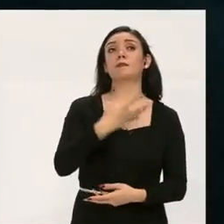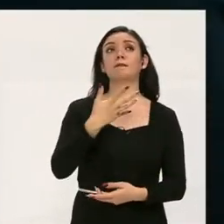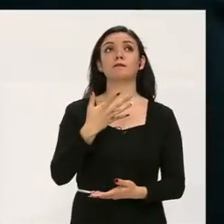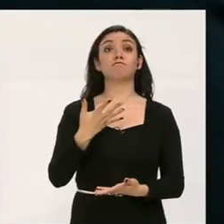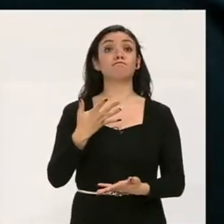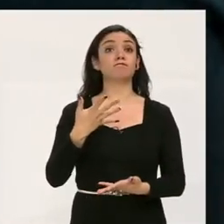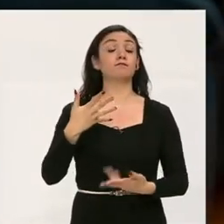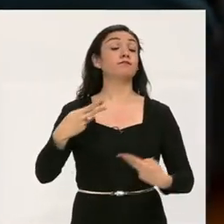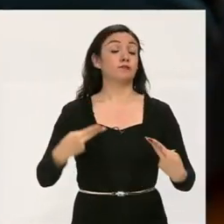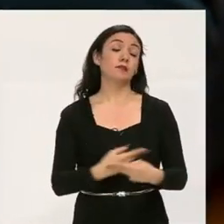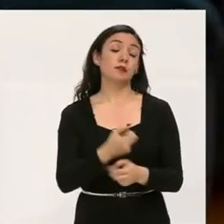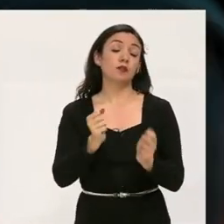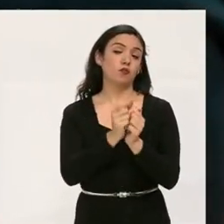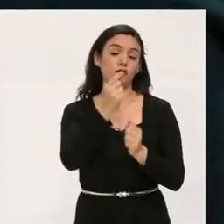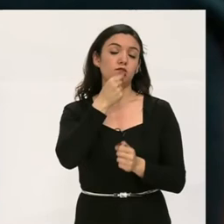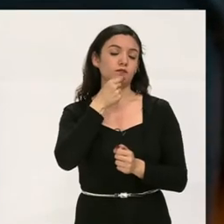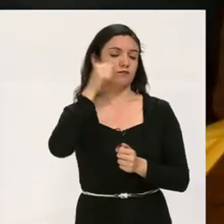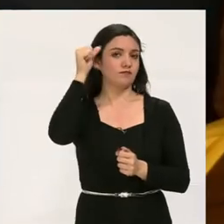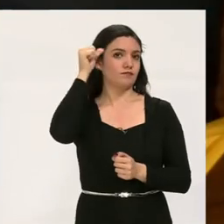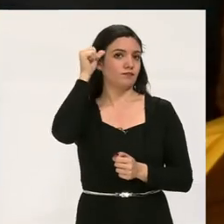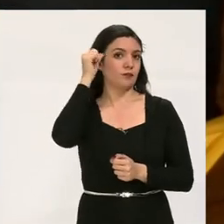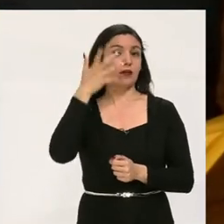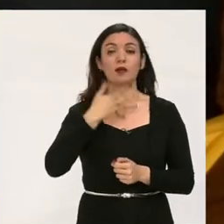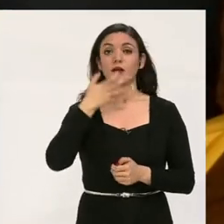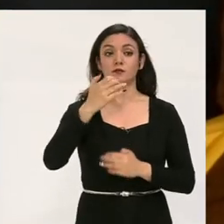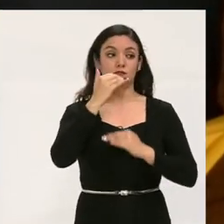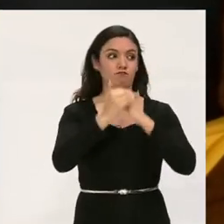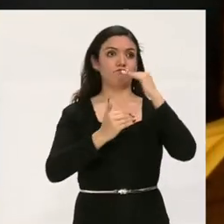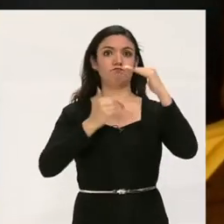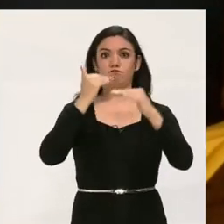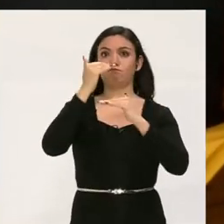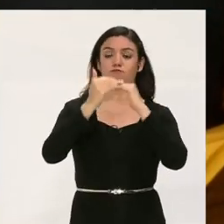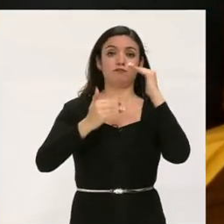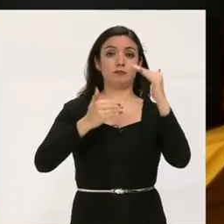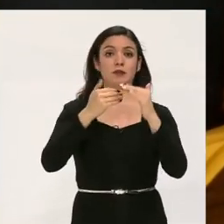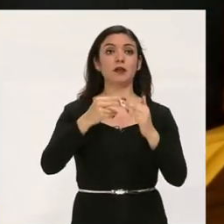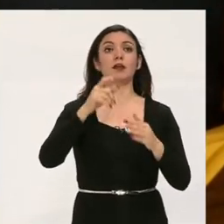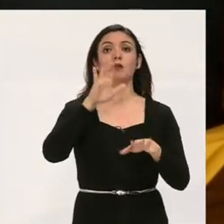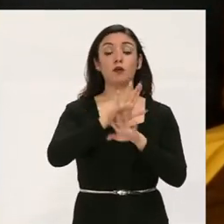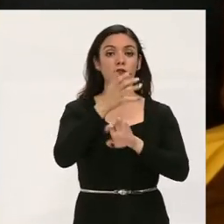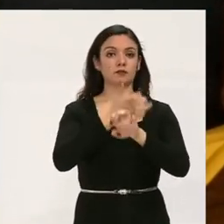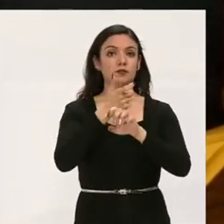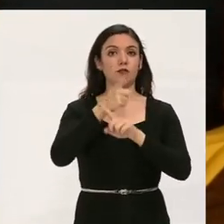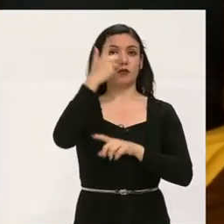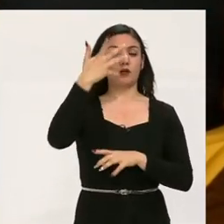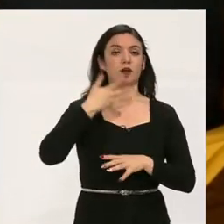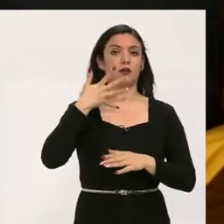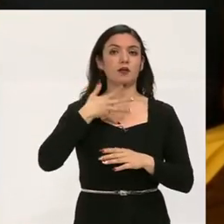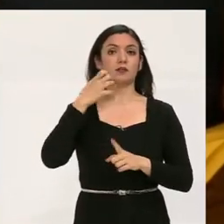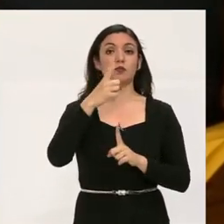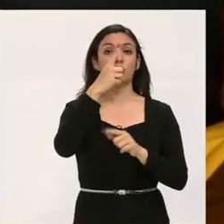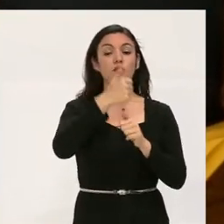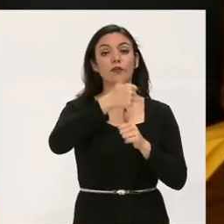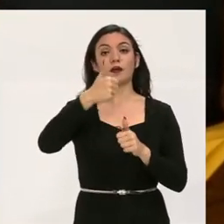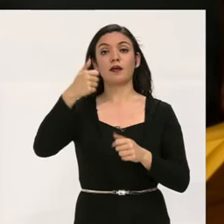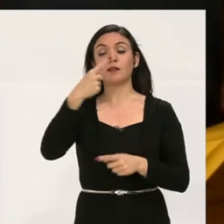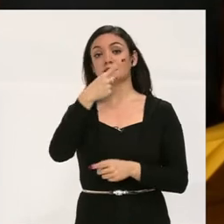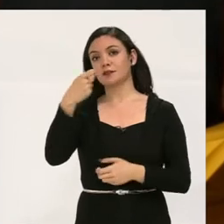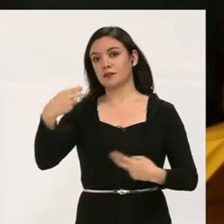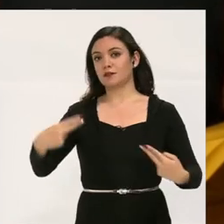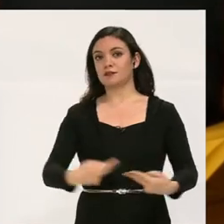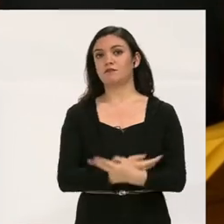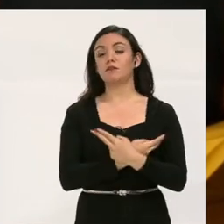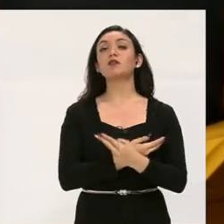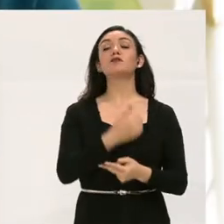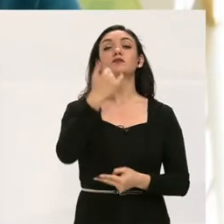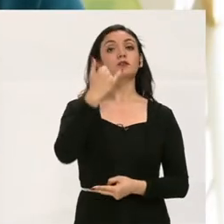nacimientos nace un niño con autismo. Va en incremento. En Estados Unidos ahorita está uno de cada